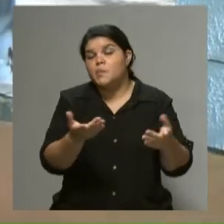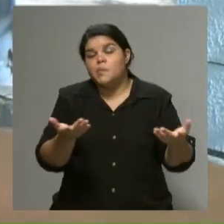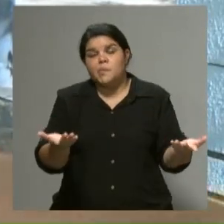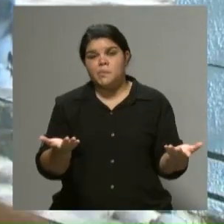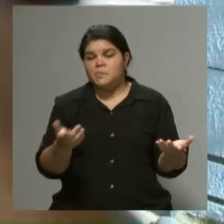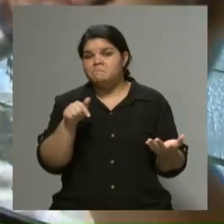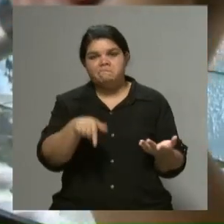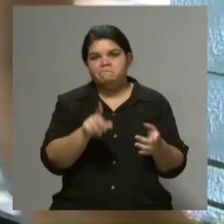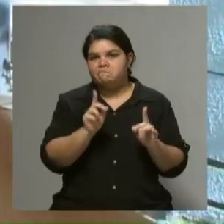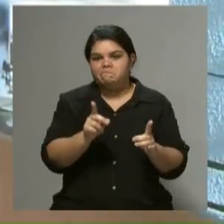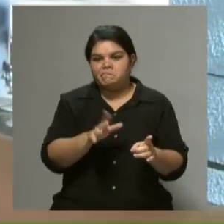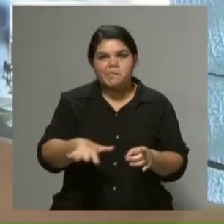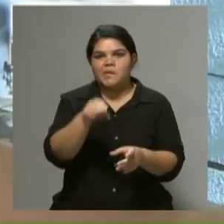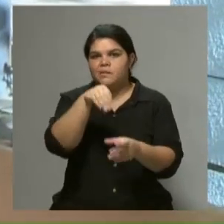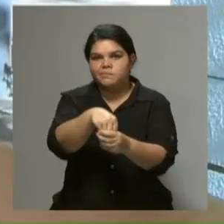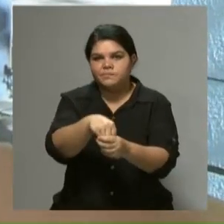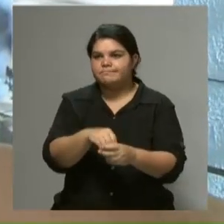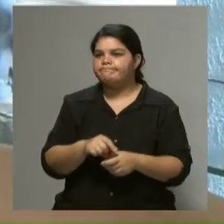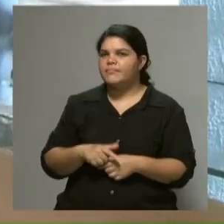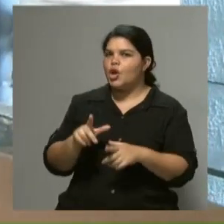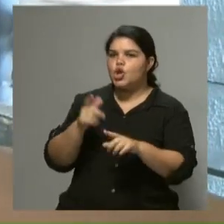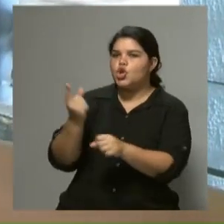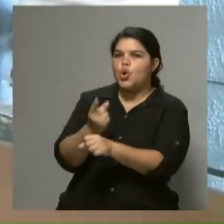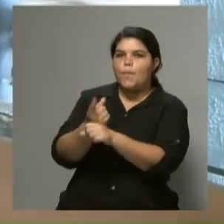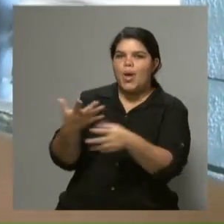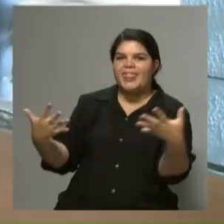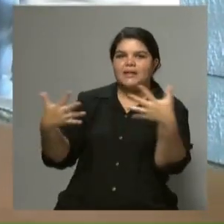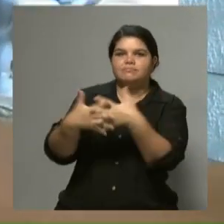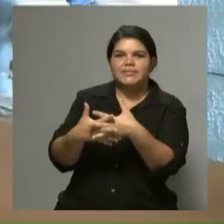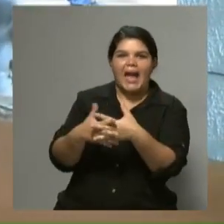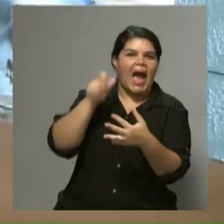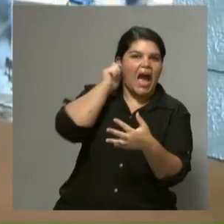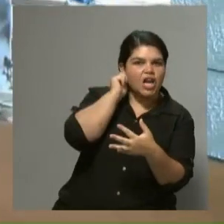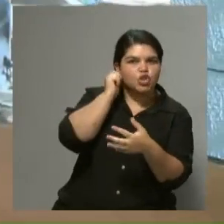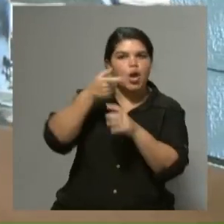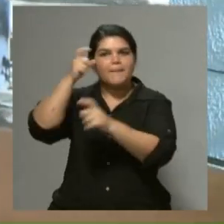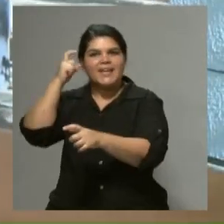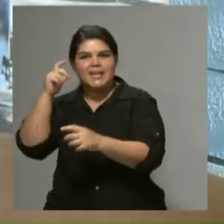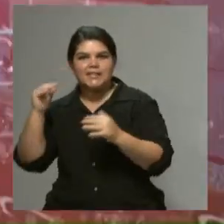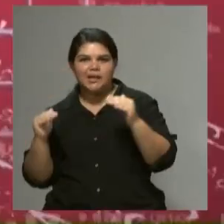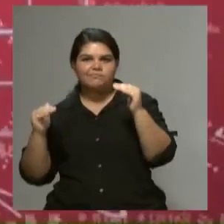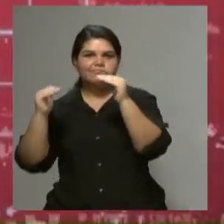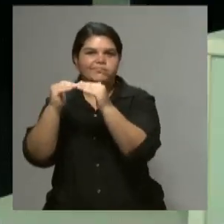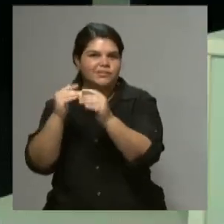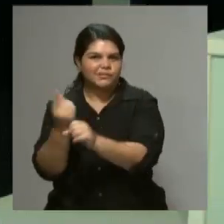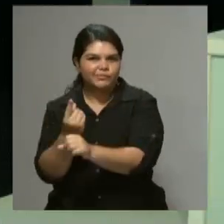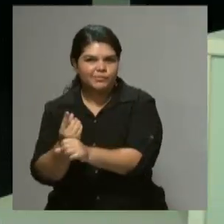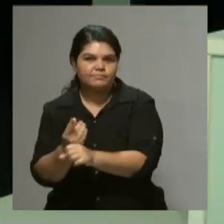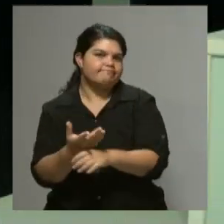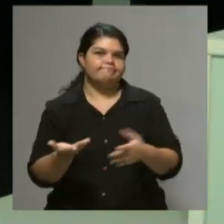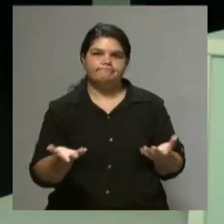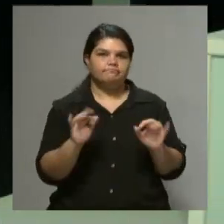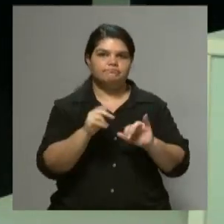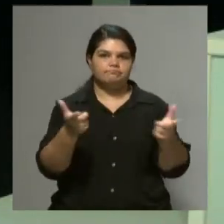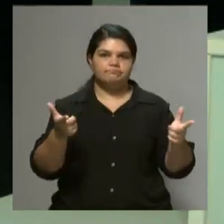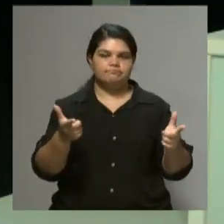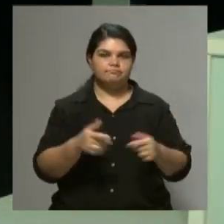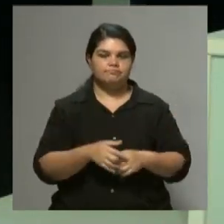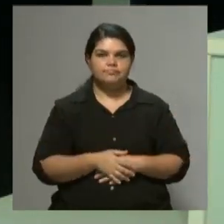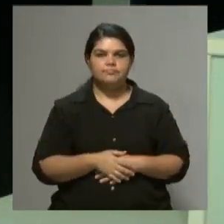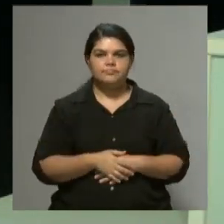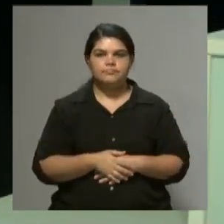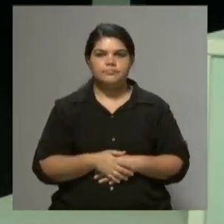congruencia, digamos. Mucha relación. Mucha relación, exacto. Pero bueno, está bastante complicado. Bueno, muy interesante